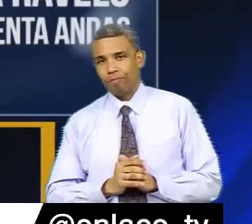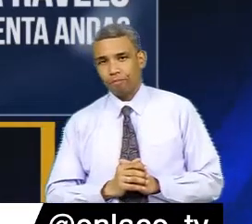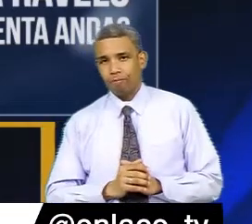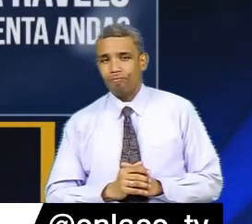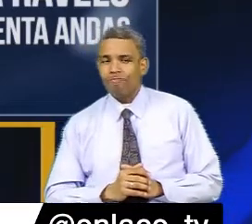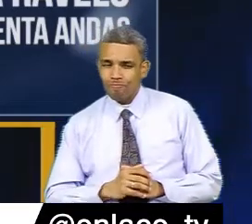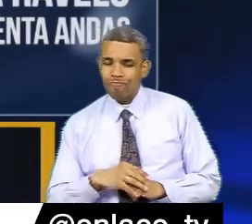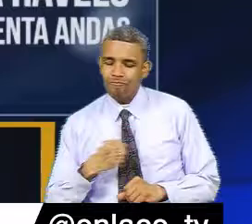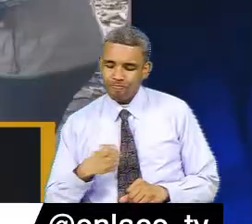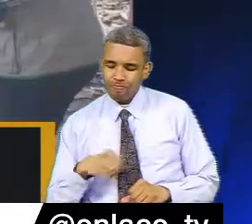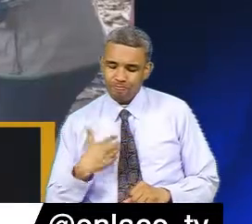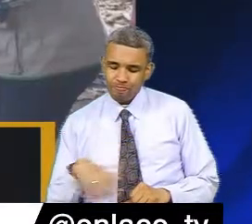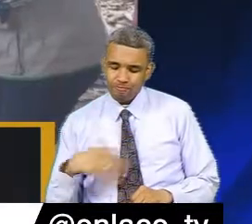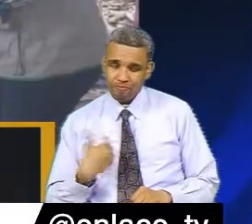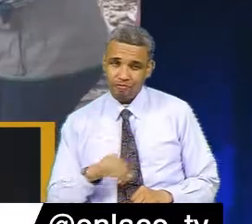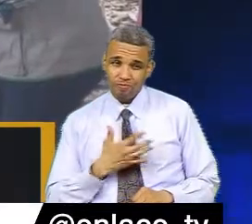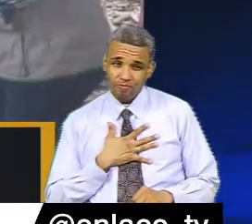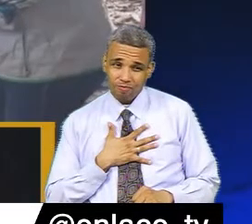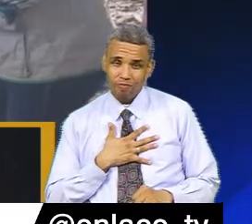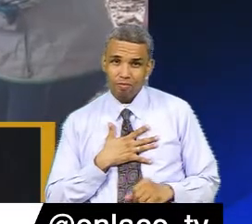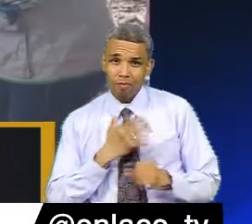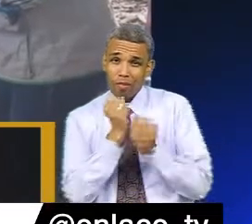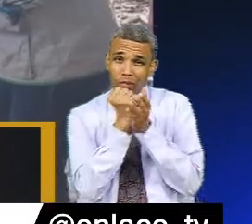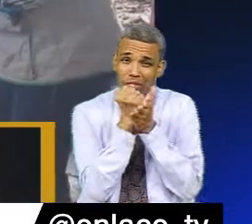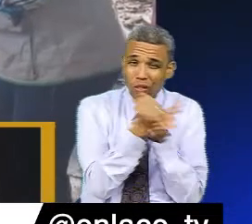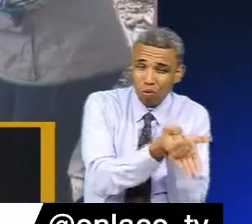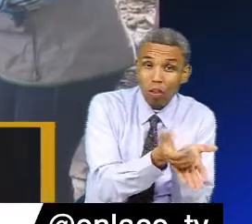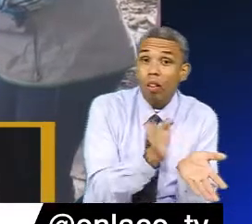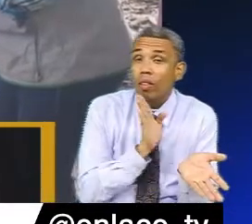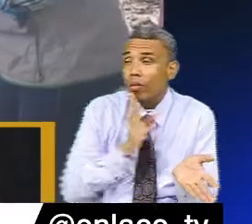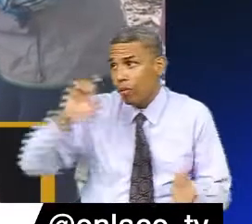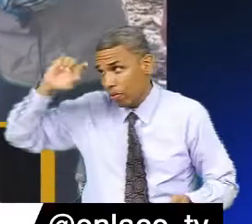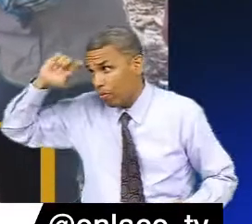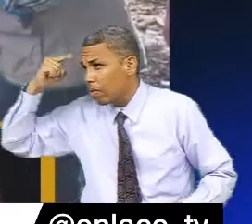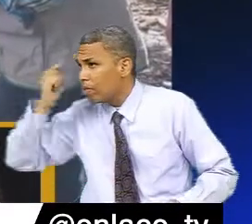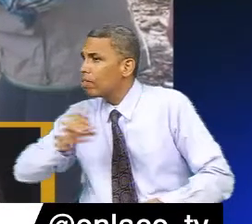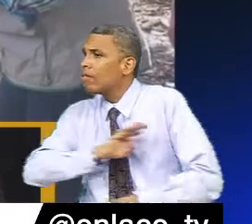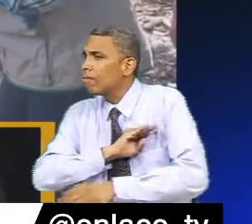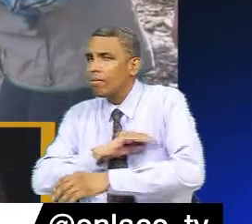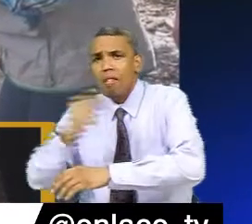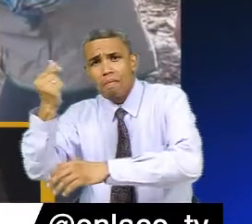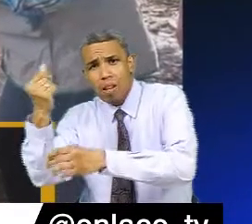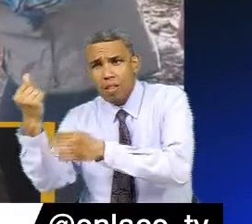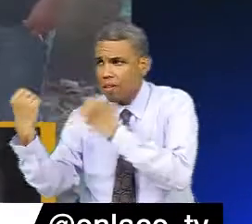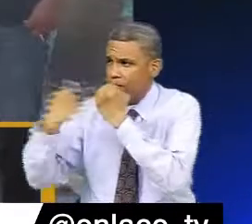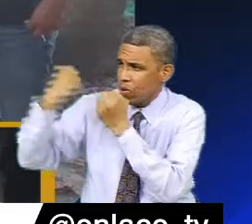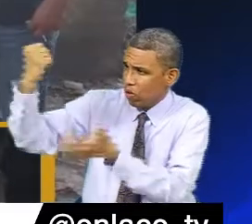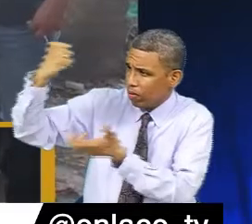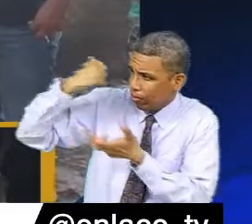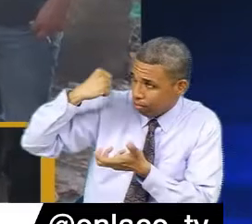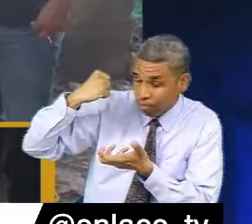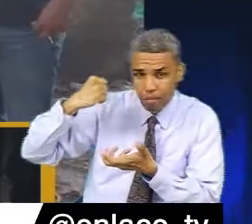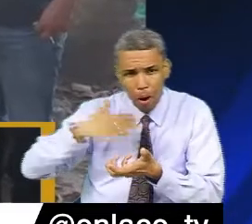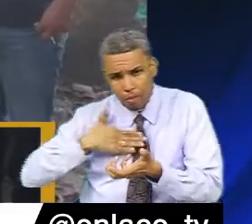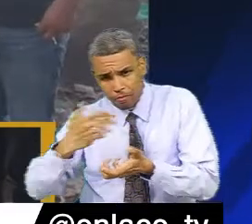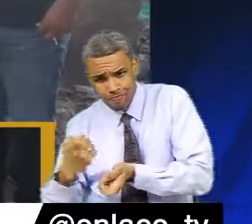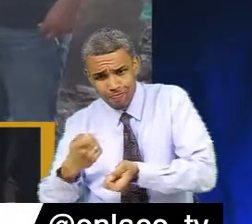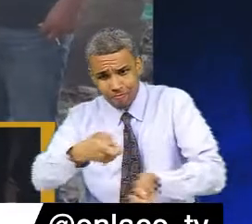a la parte que es, no tenemos apoyo de nadie ni ayuda de nadie. Unos cuantos buenos corazones han apoyado este